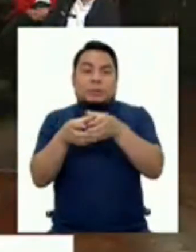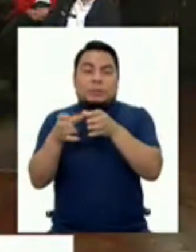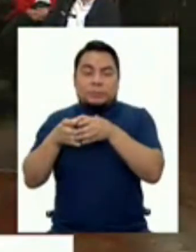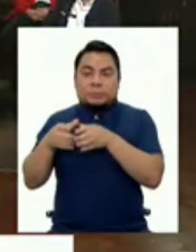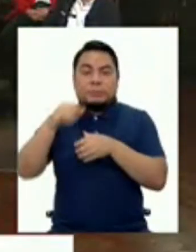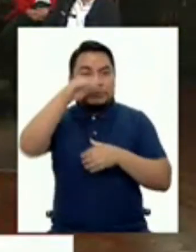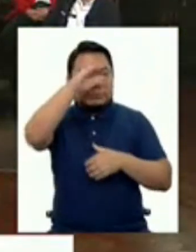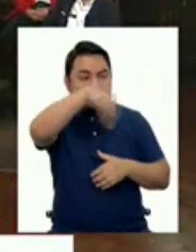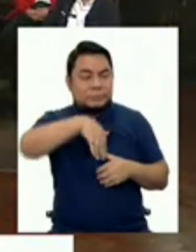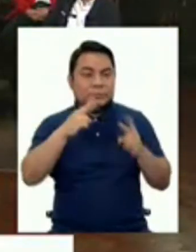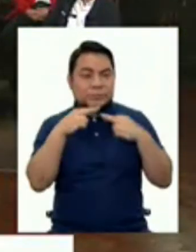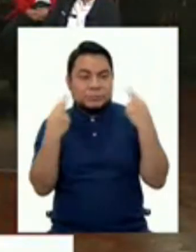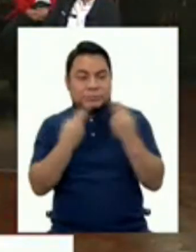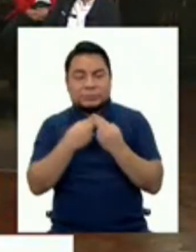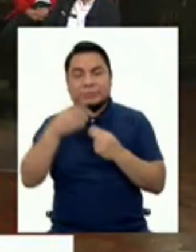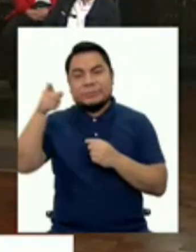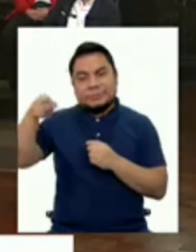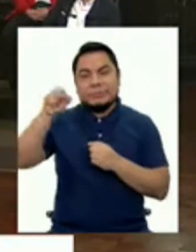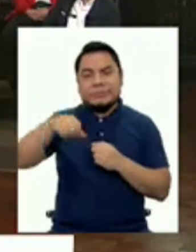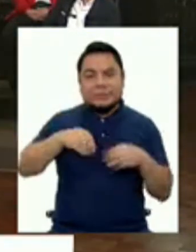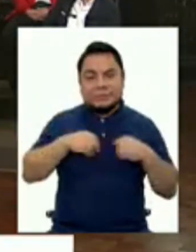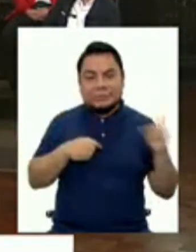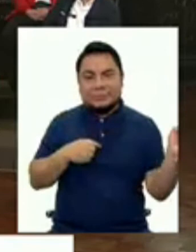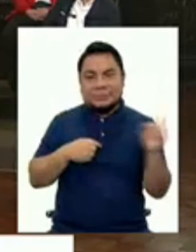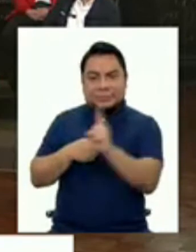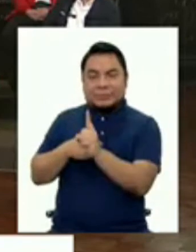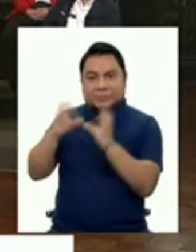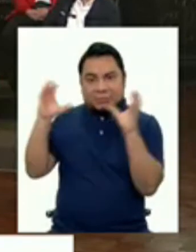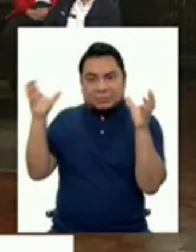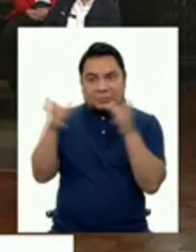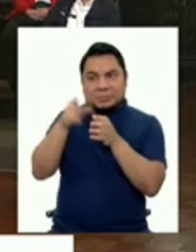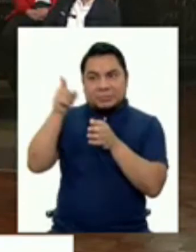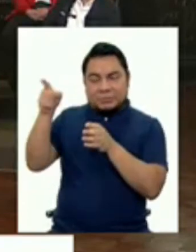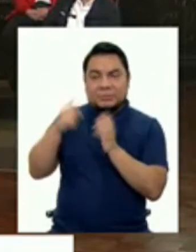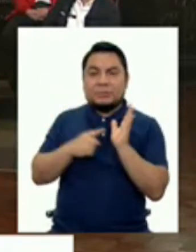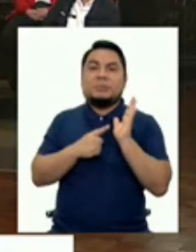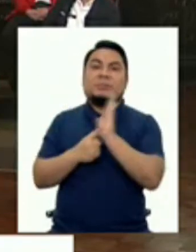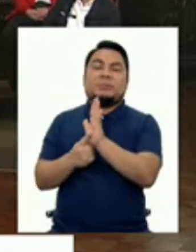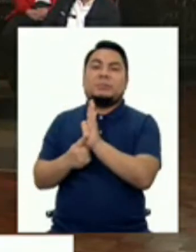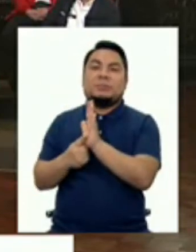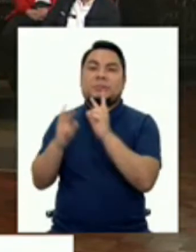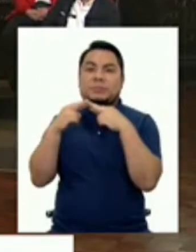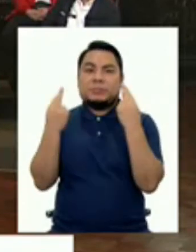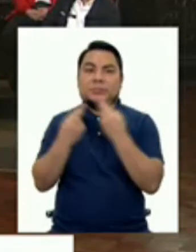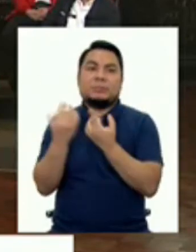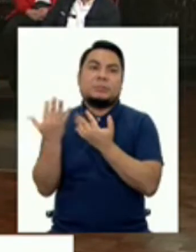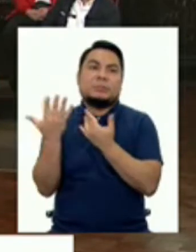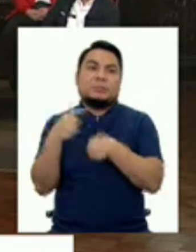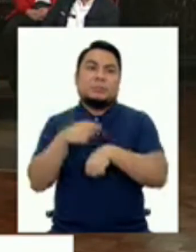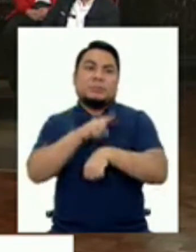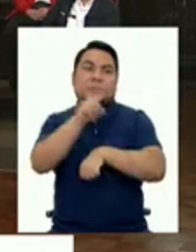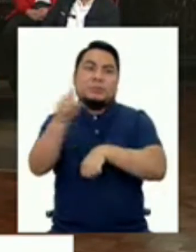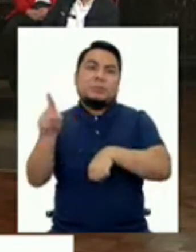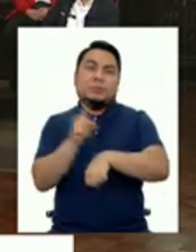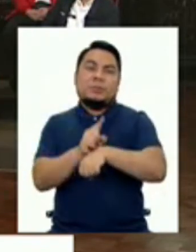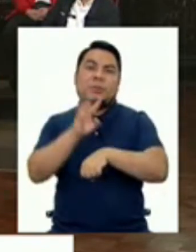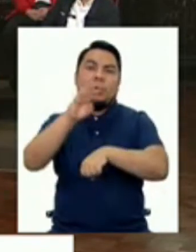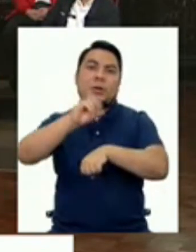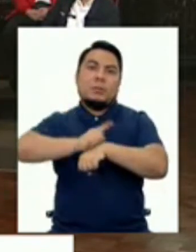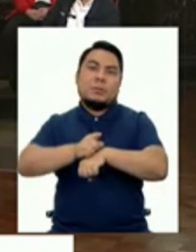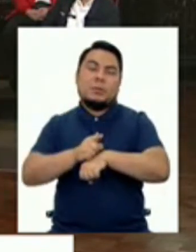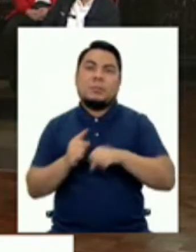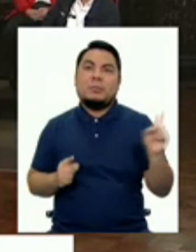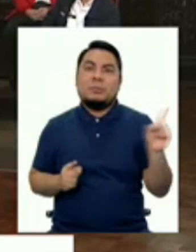se le aceptó que sean las sesiones conjuntas. Ha estado puntualmente para participar de la sesión, ha esperado cerca de una hora 40